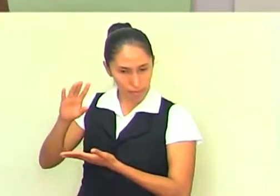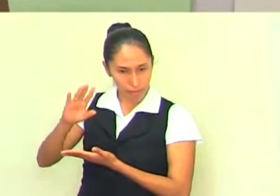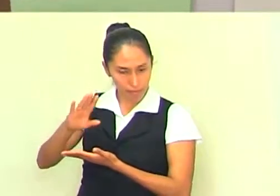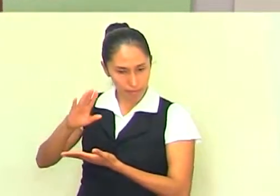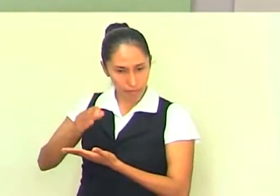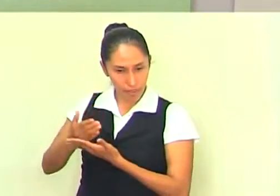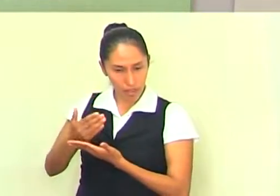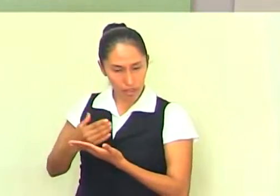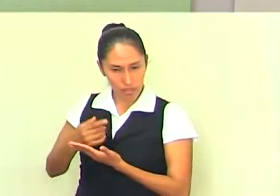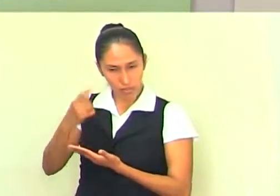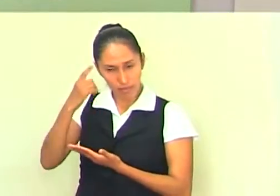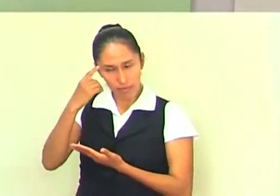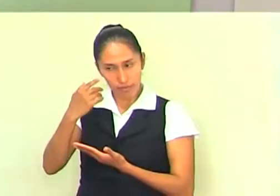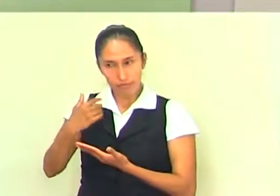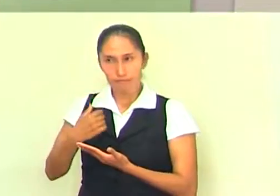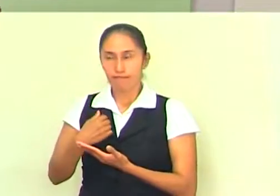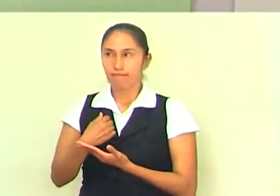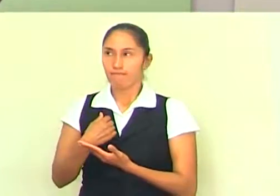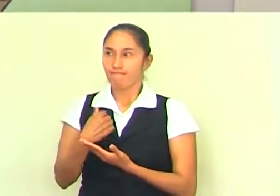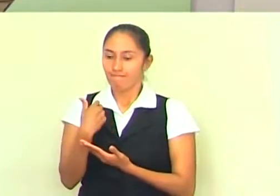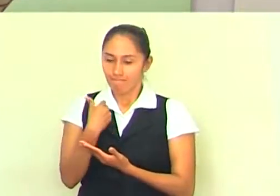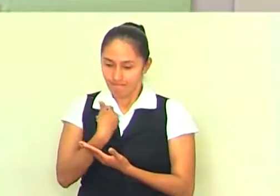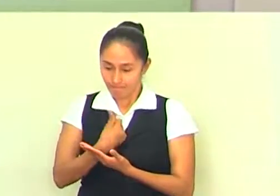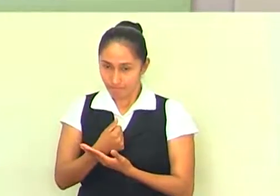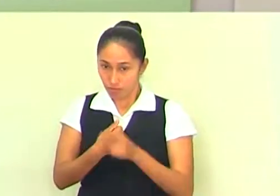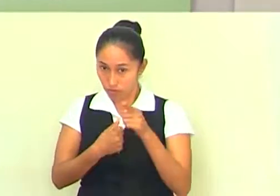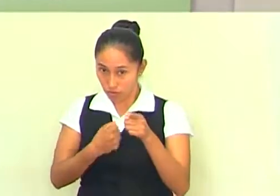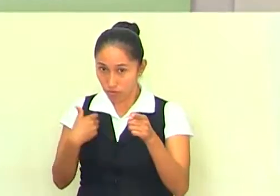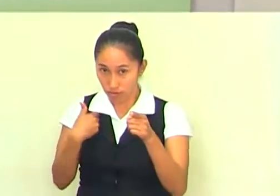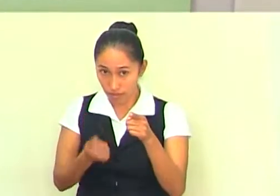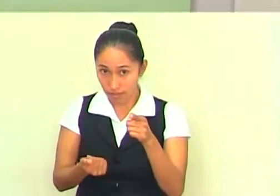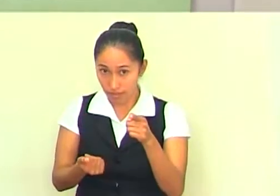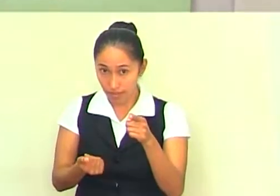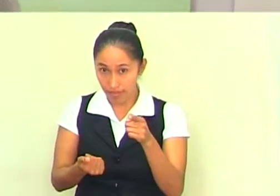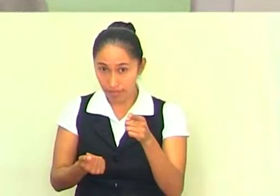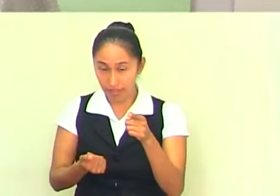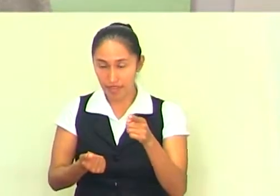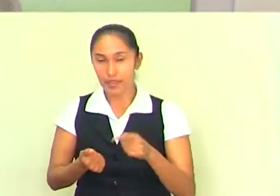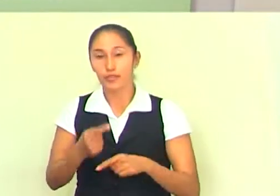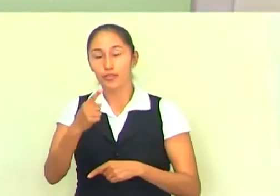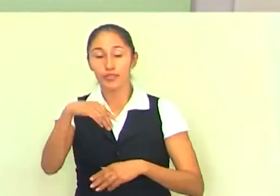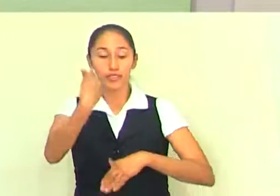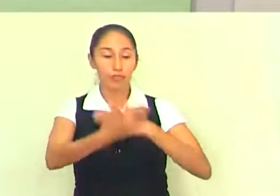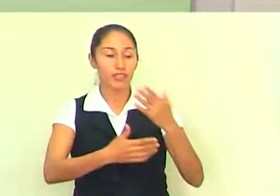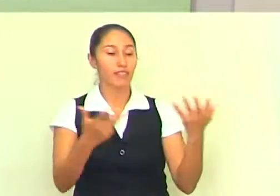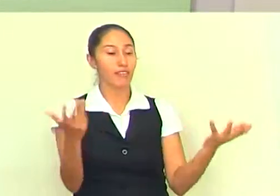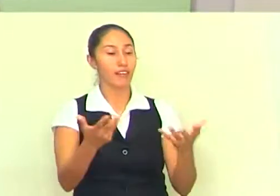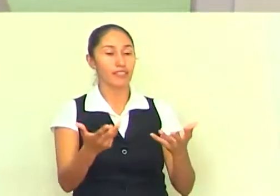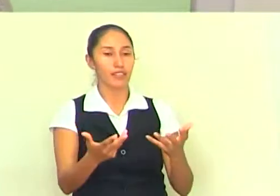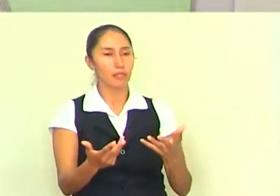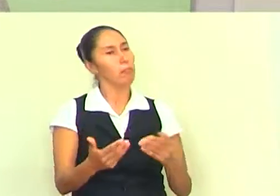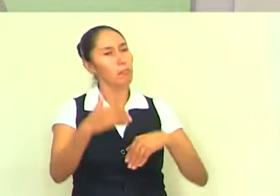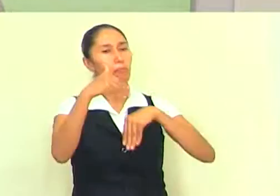mensaje concreto que quiere darse, a medida que tú comprendas eso, va a ser muy fácil que tú puedas pues